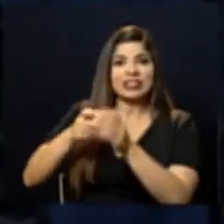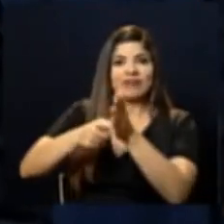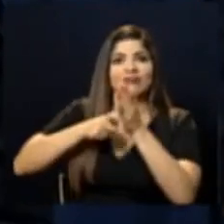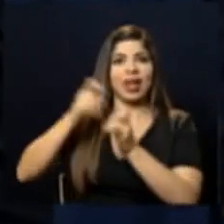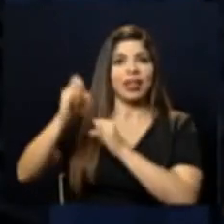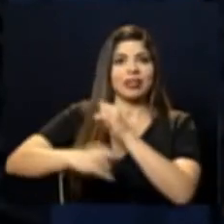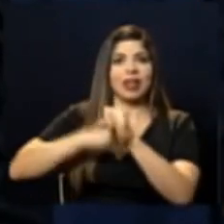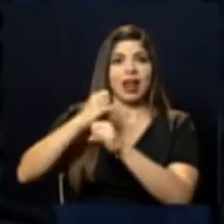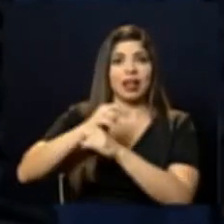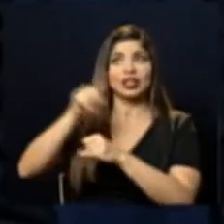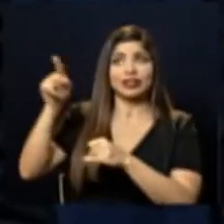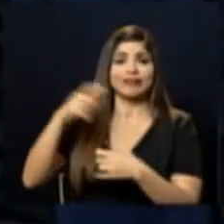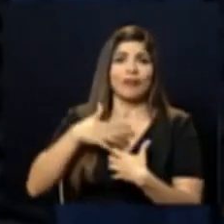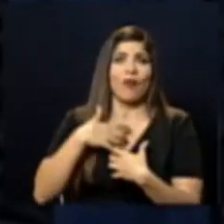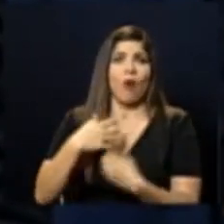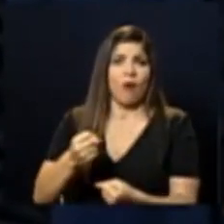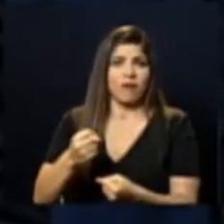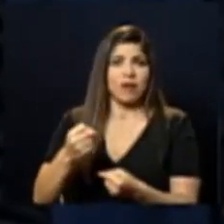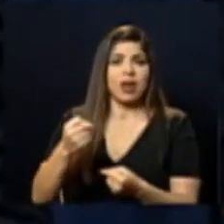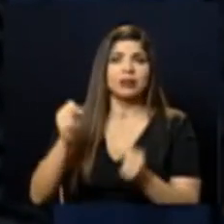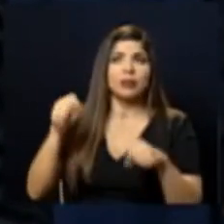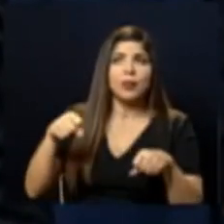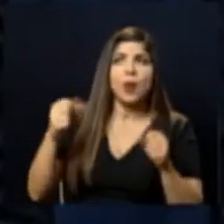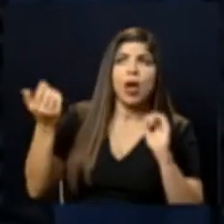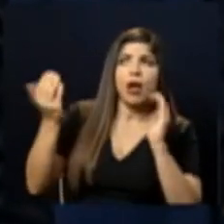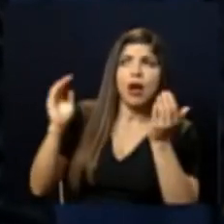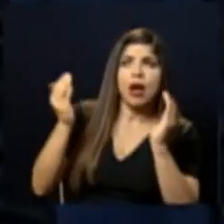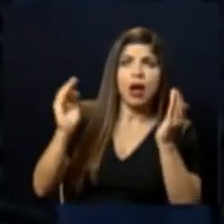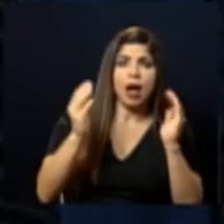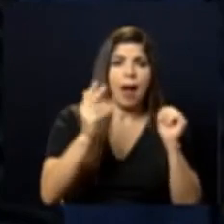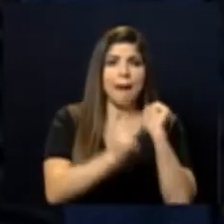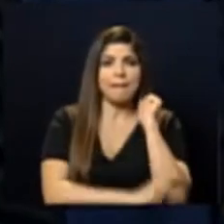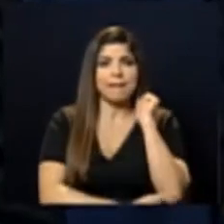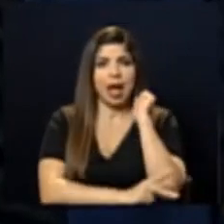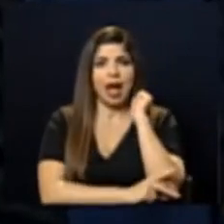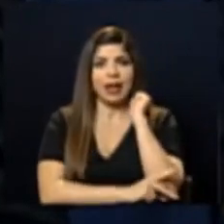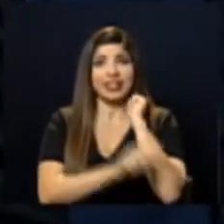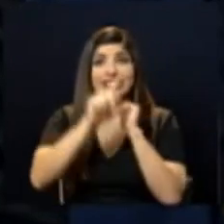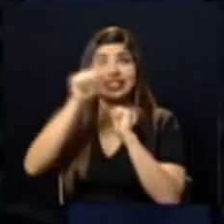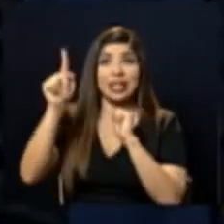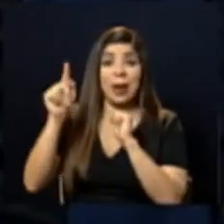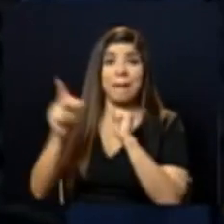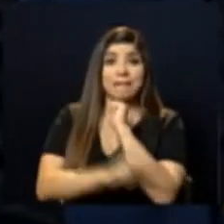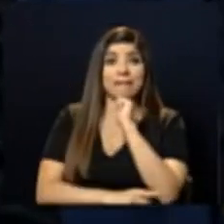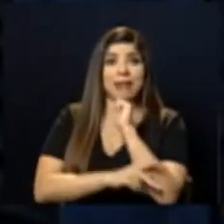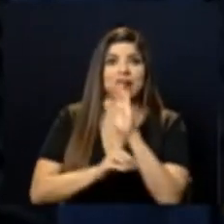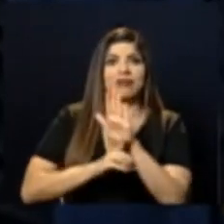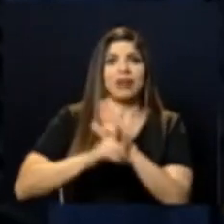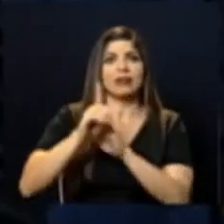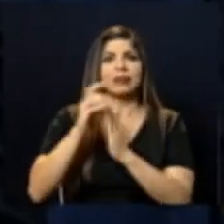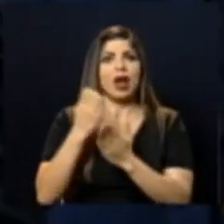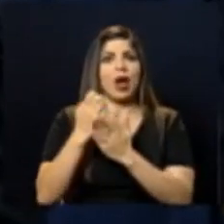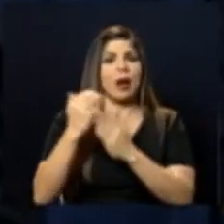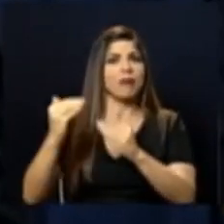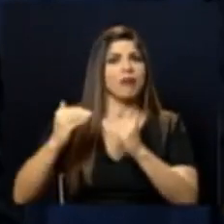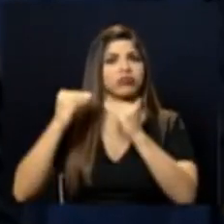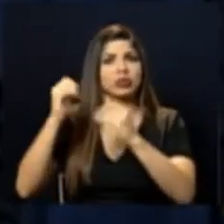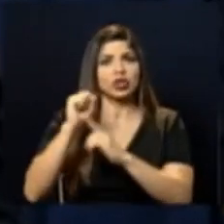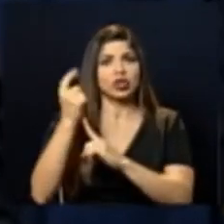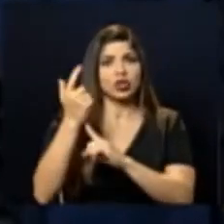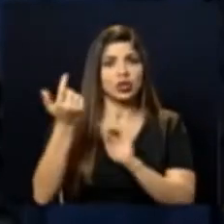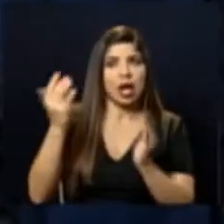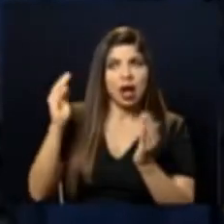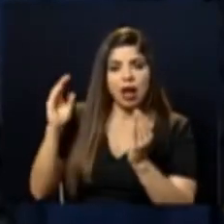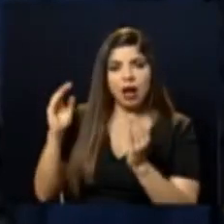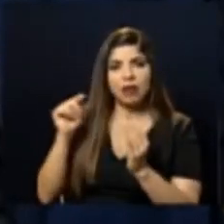internacionales confiables y comparables entre países con altos niveles de desarrollo económico y social.